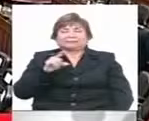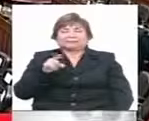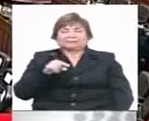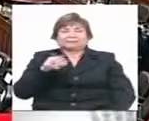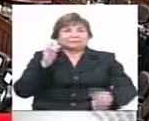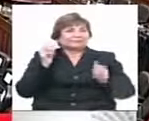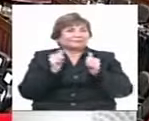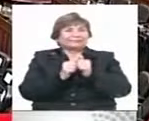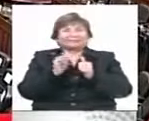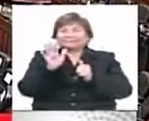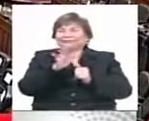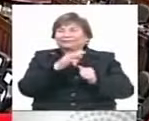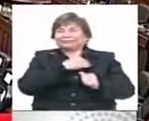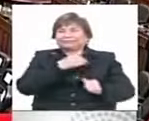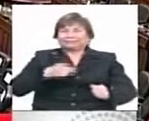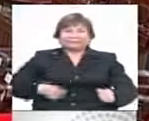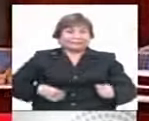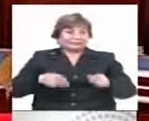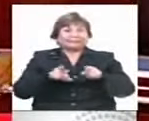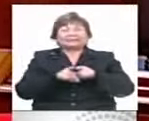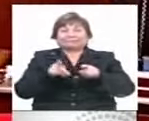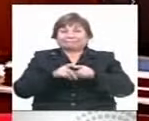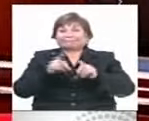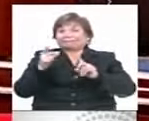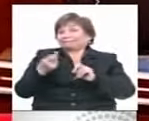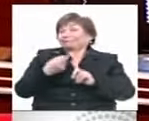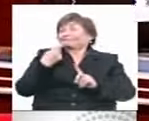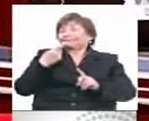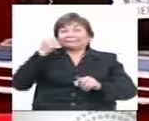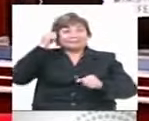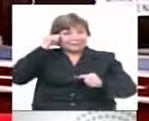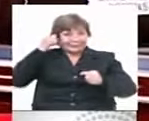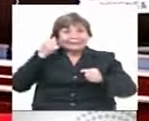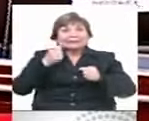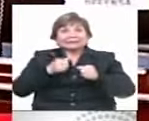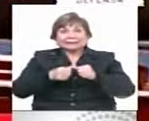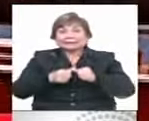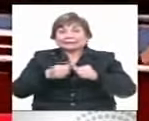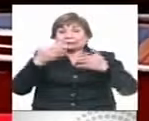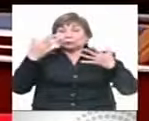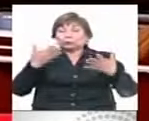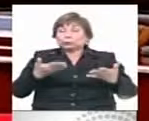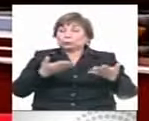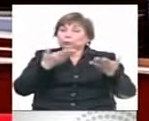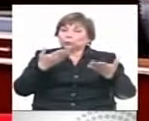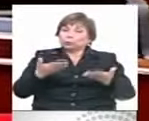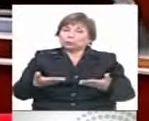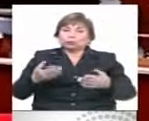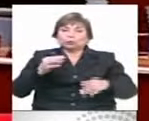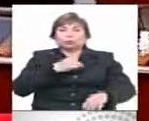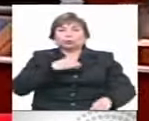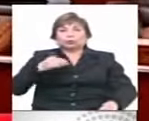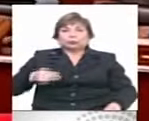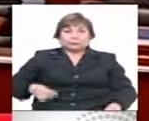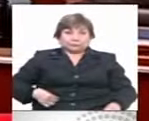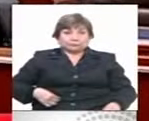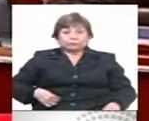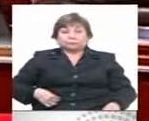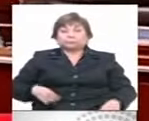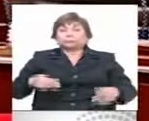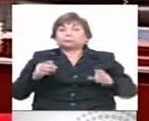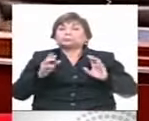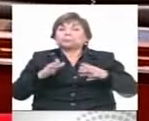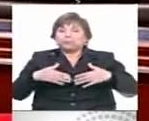puedan hacer su ingreso al hemiciclo principal. Recordar que esta sesión de investidura del Consejo de Ministros pues forma parte